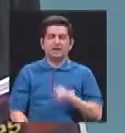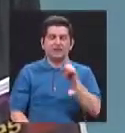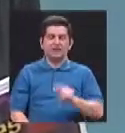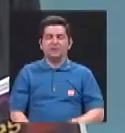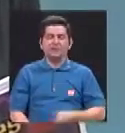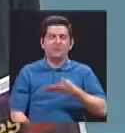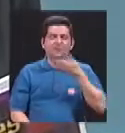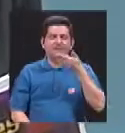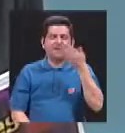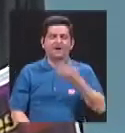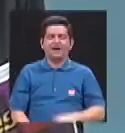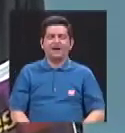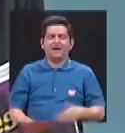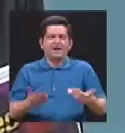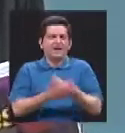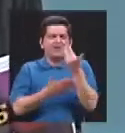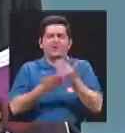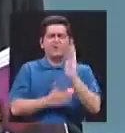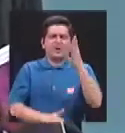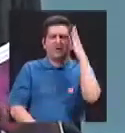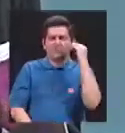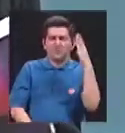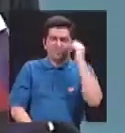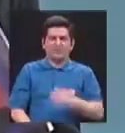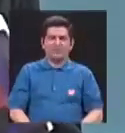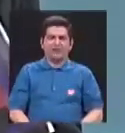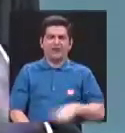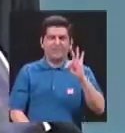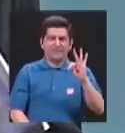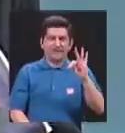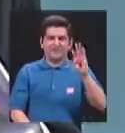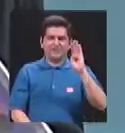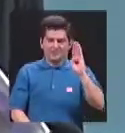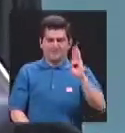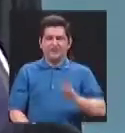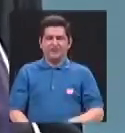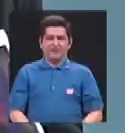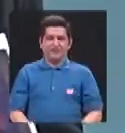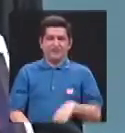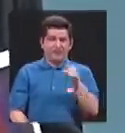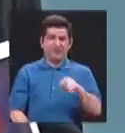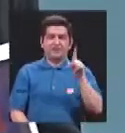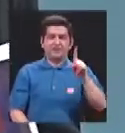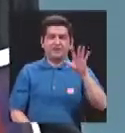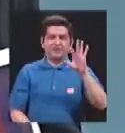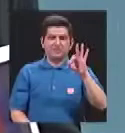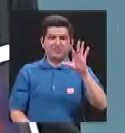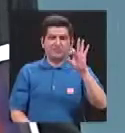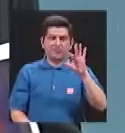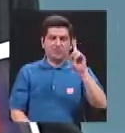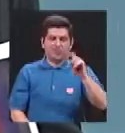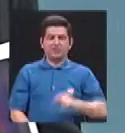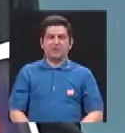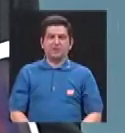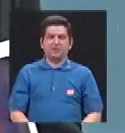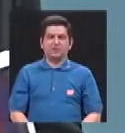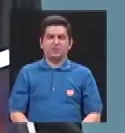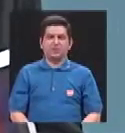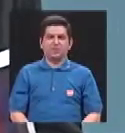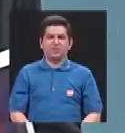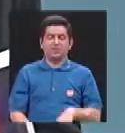de aire fresco. Así es. Su vivencia, Teresa Darby, una costarricense quien en